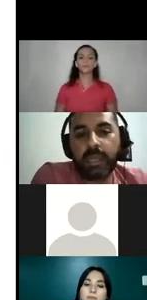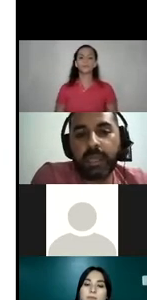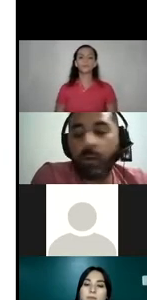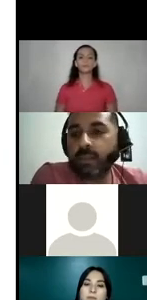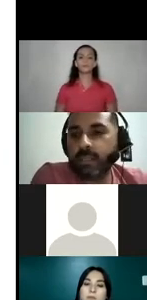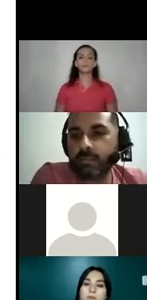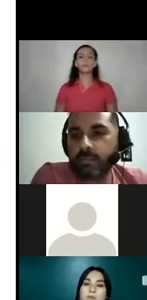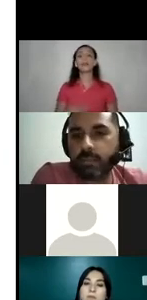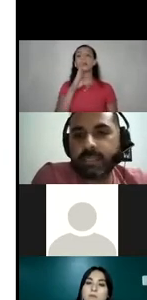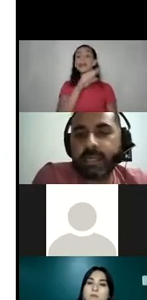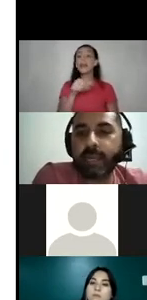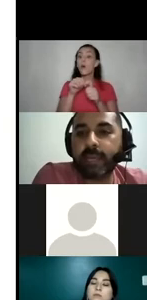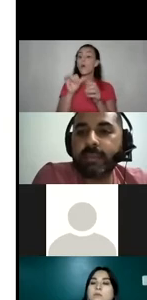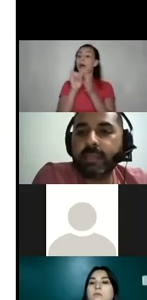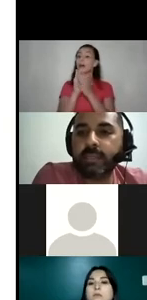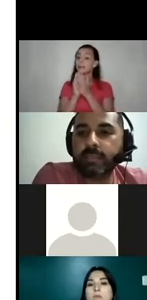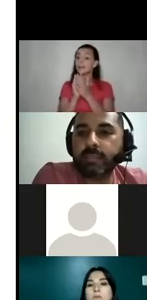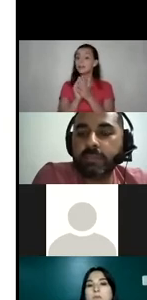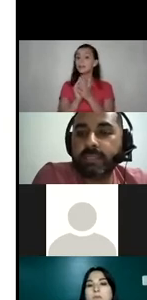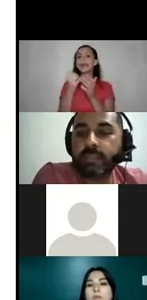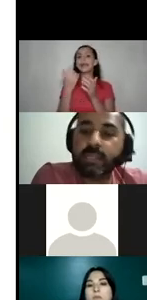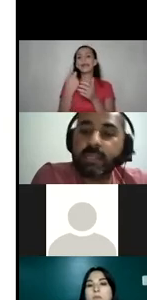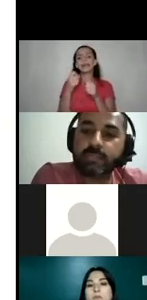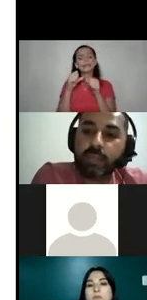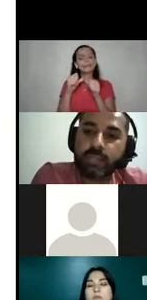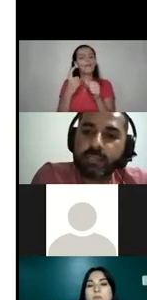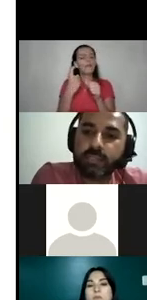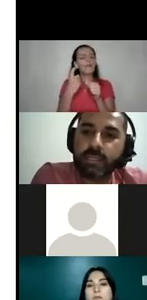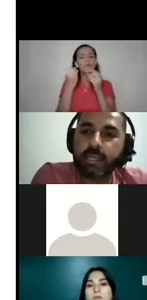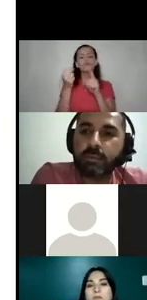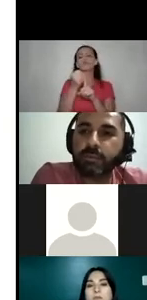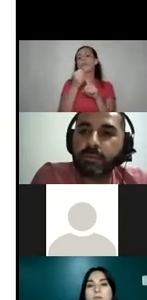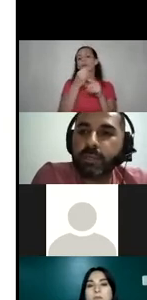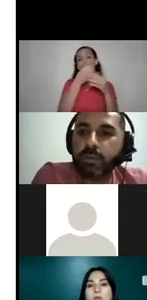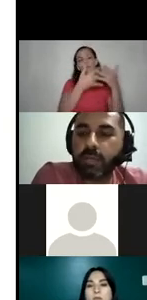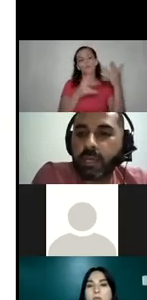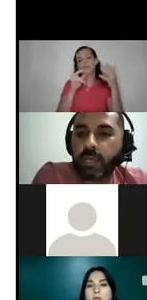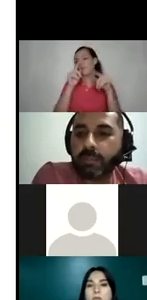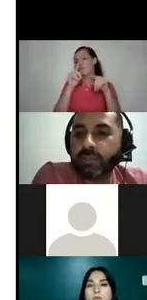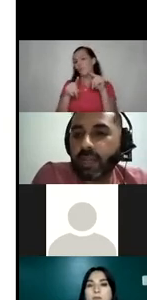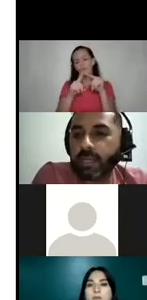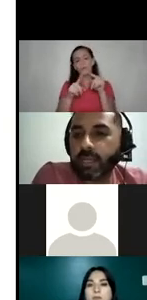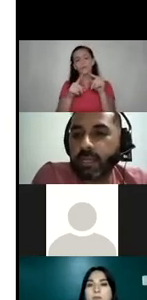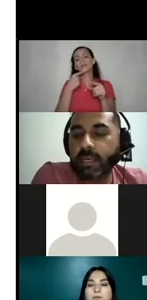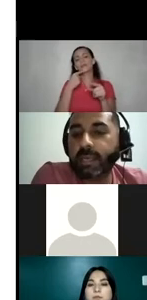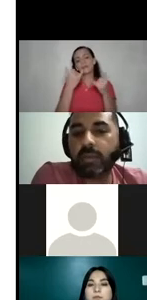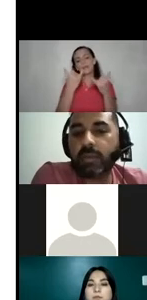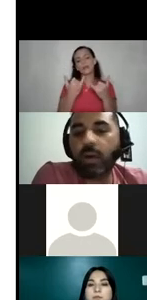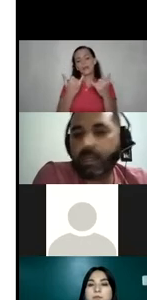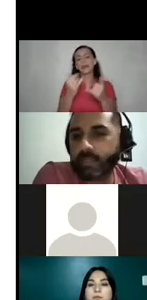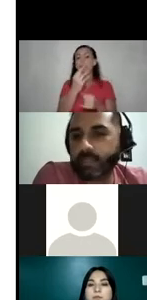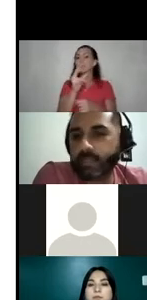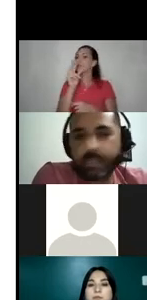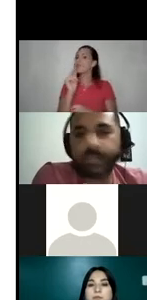y aún así, como les decía, queda pendiente muchísimas de las violencias que no hemos podido mencionar aquí y que no